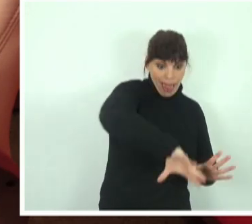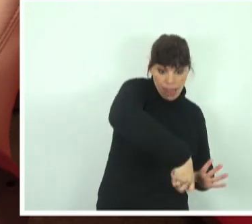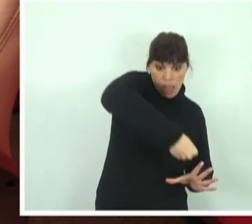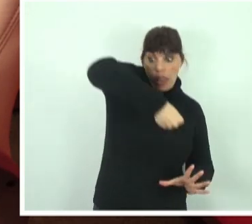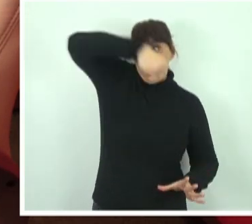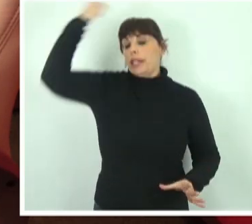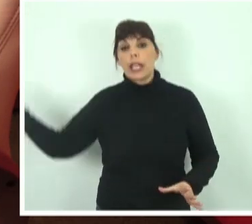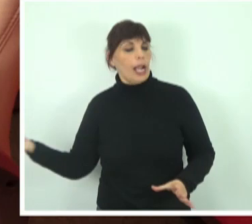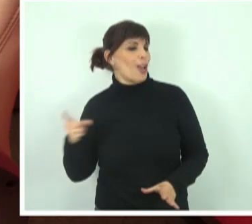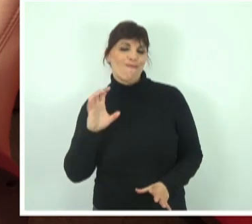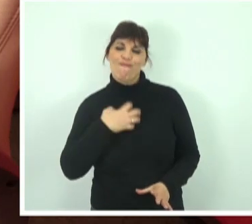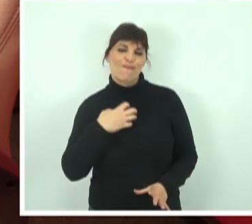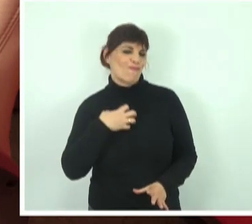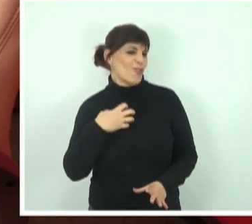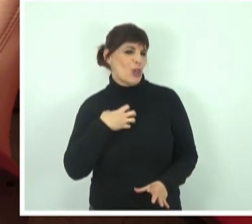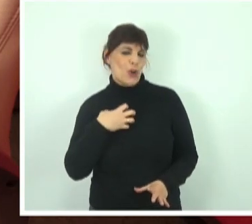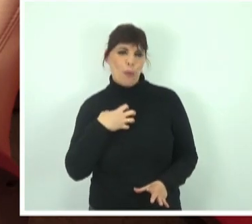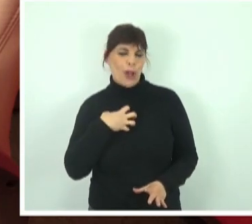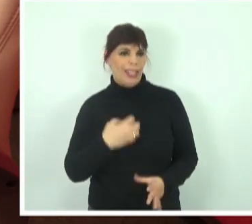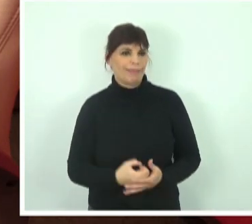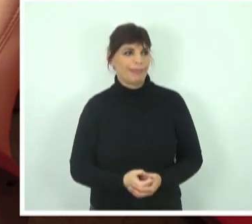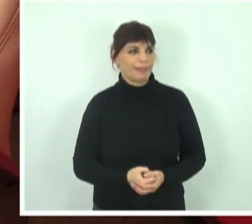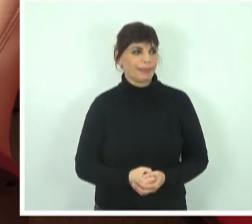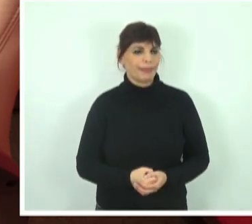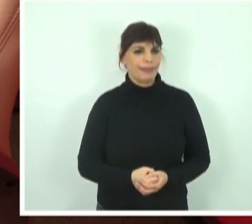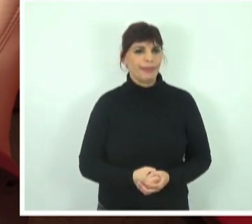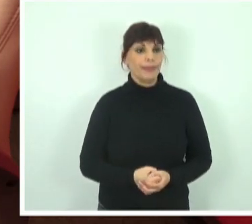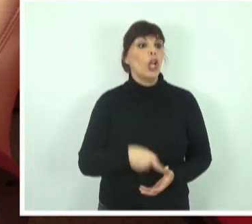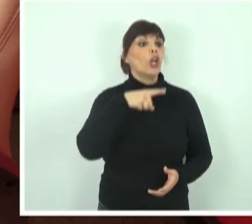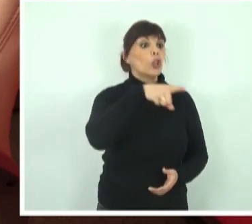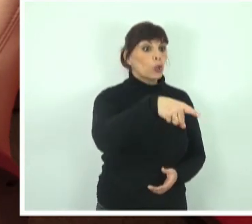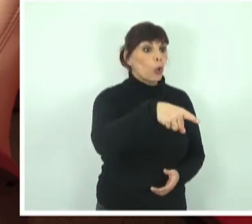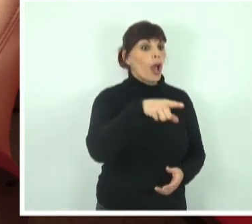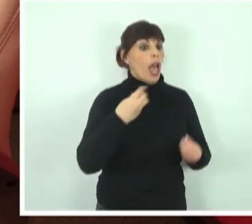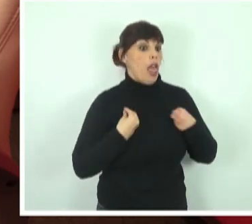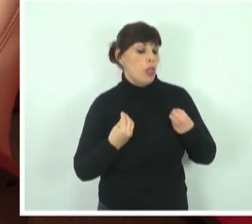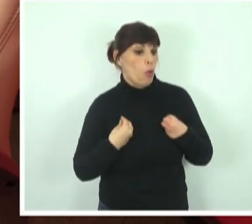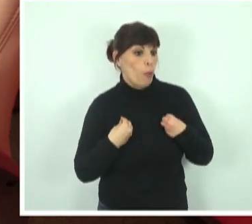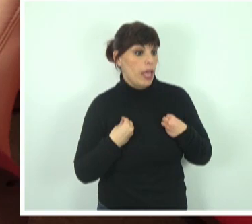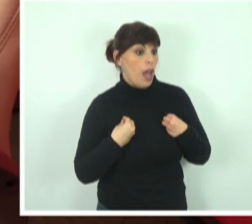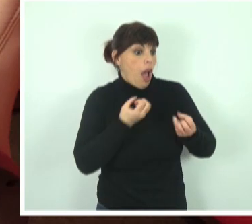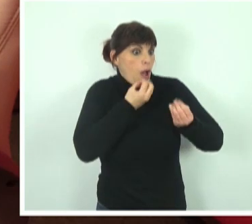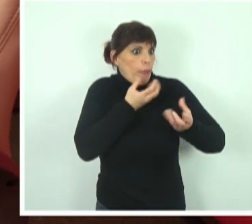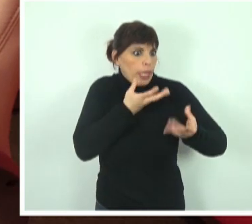puedes doblarte, pero detrás de esa tormenta regresarás con nueva fuerza a tu